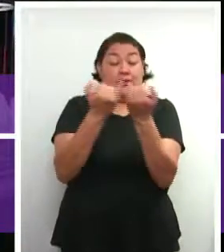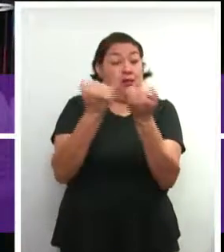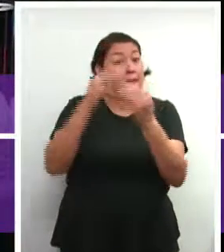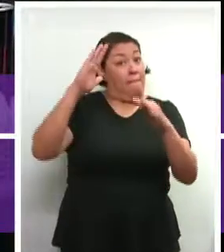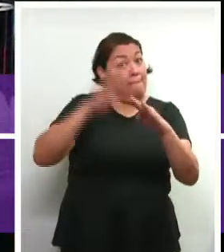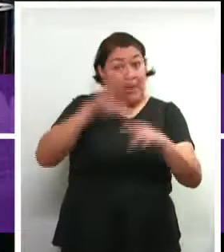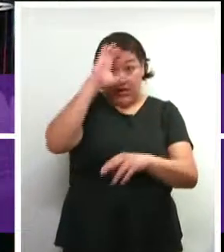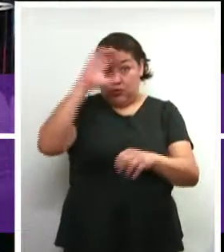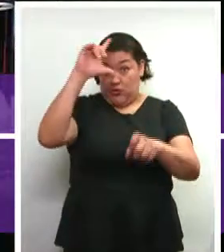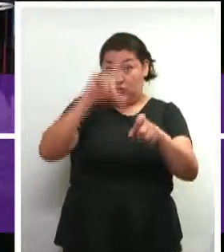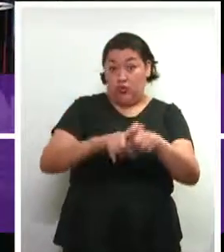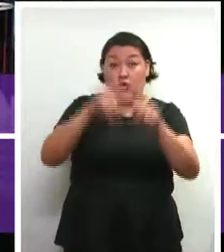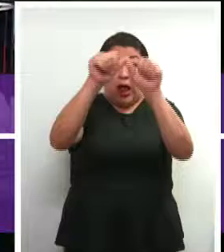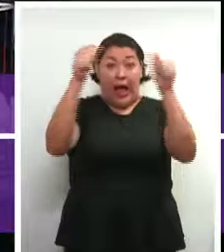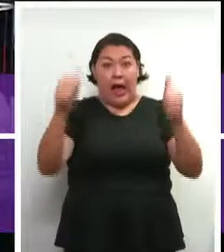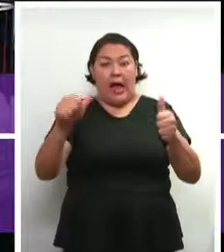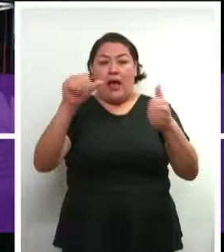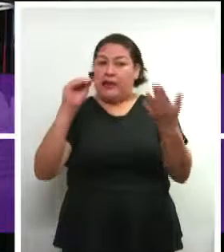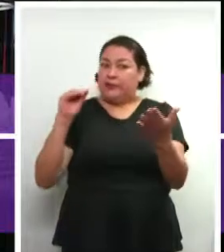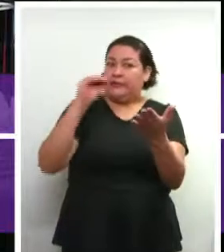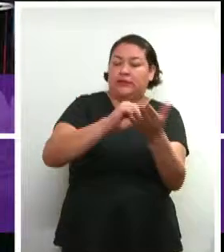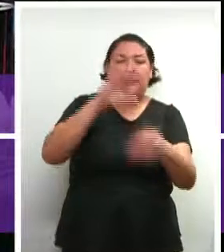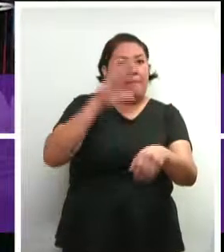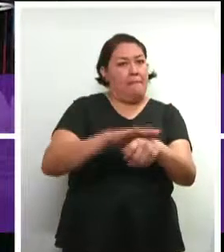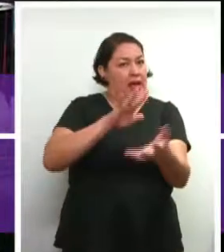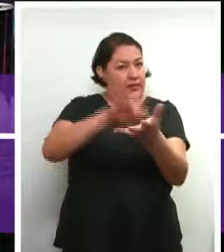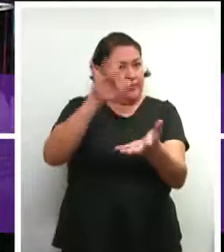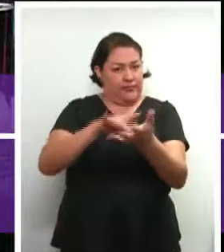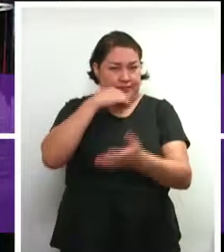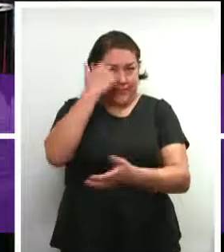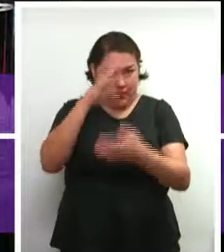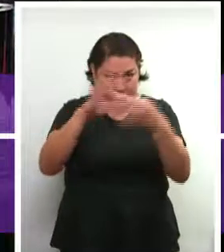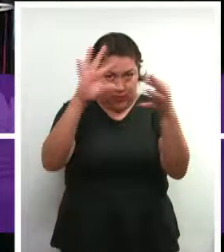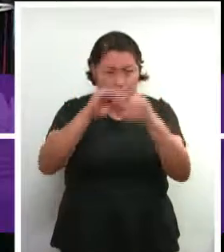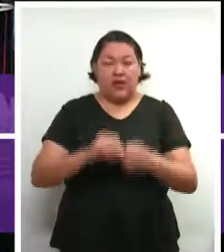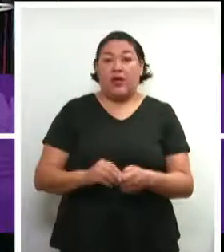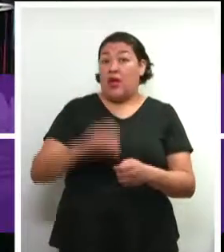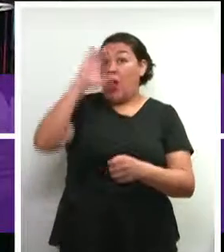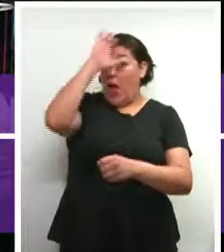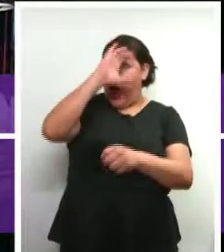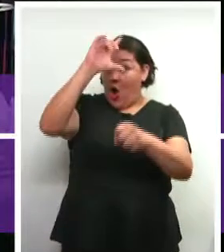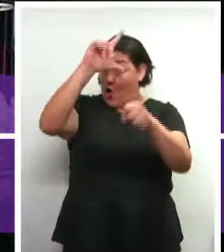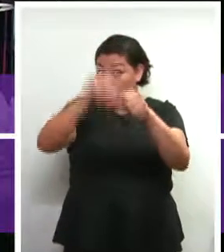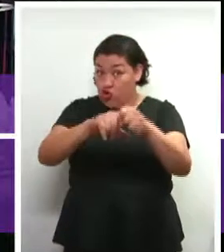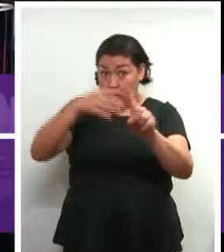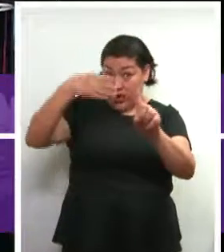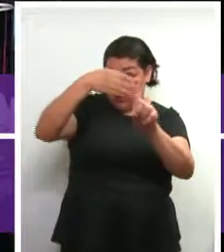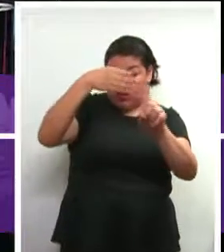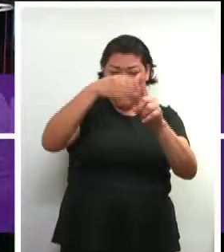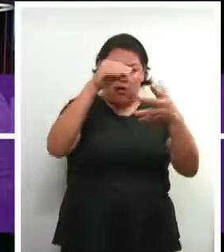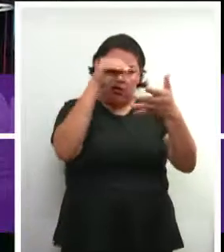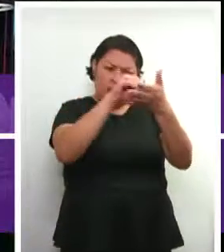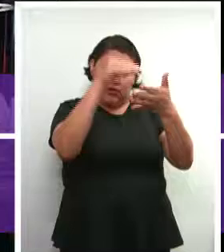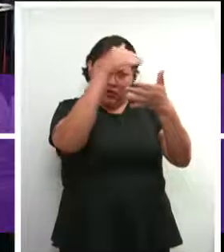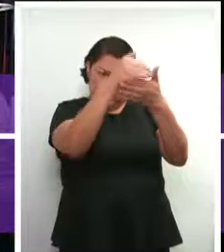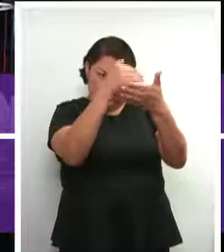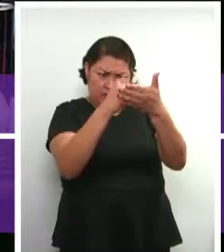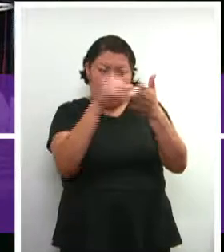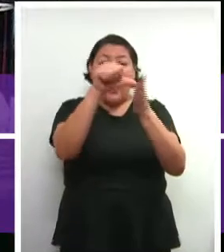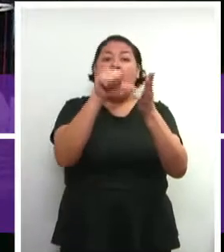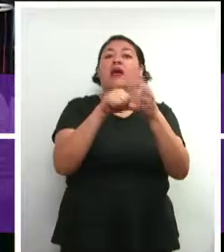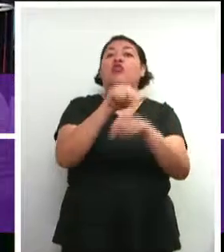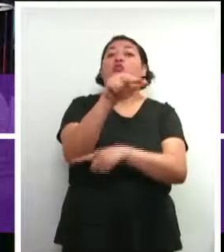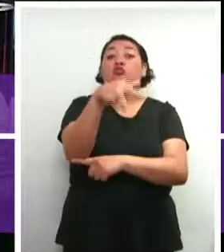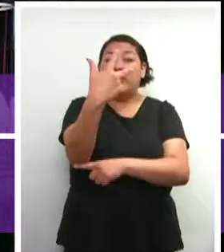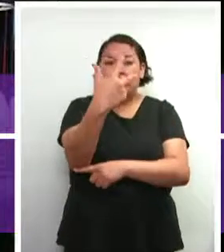cultura y artes de esta histórica Carta Magna. Lo referente a la cultura, debo decir que en general está correctamente contemplado en el artículo